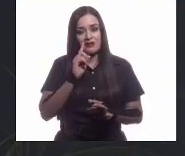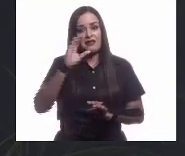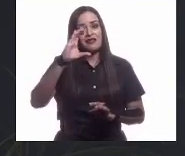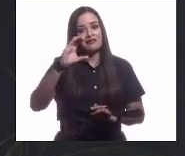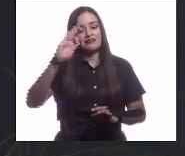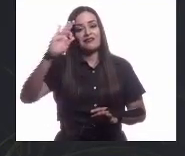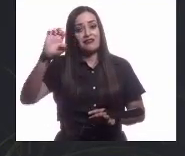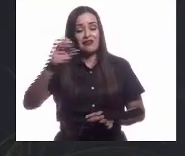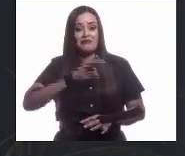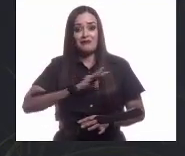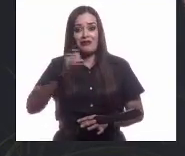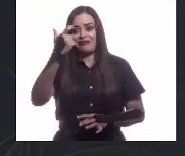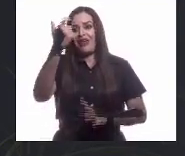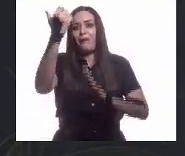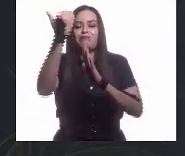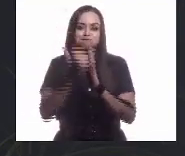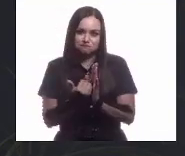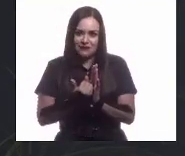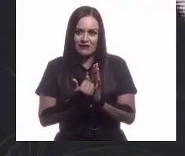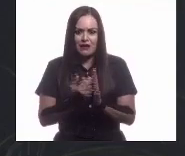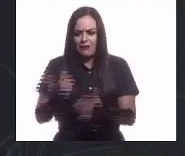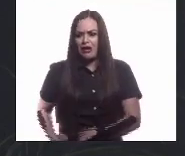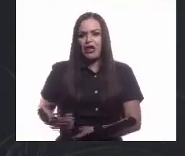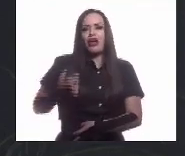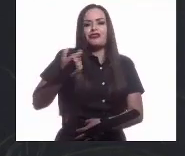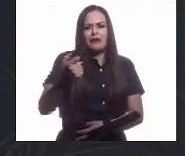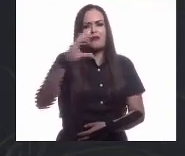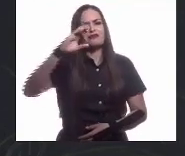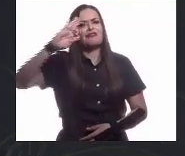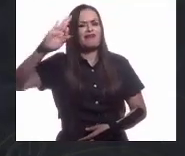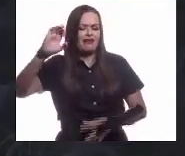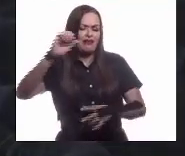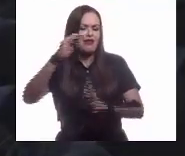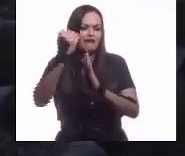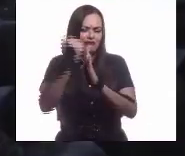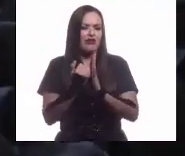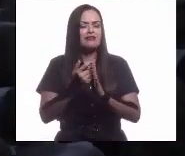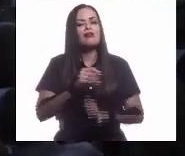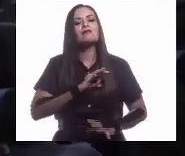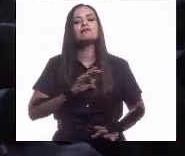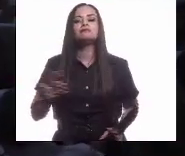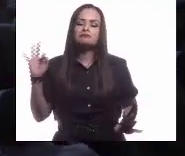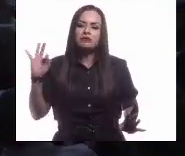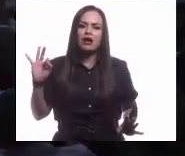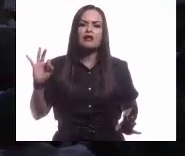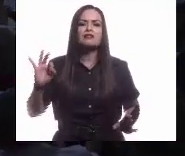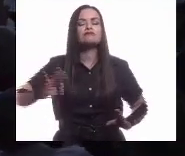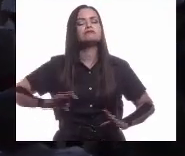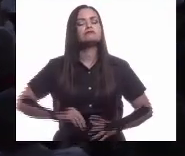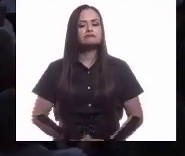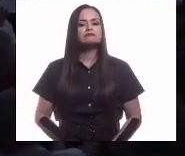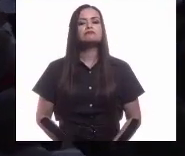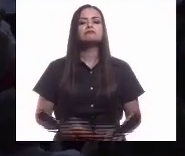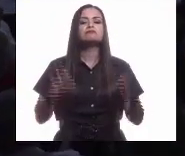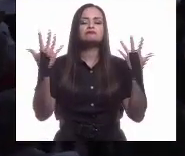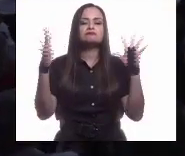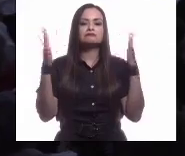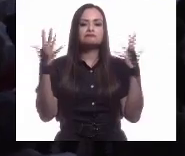las tarifas eléctricas para que paguemos en nuestros hogares y que, por cierto, hoy son las más altas del